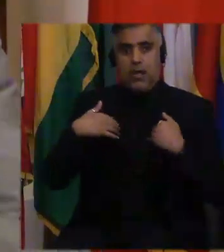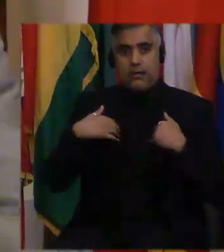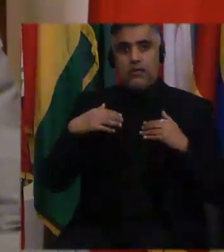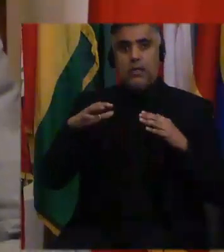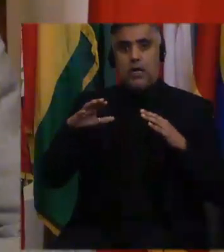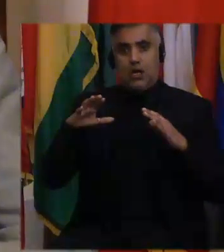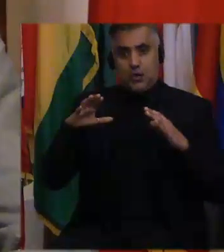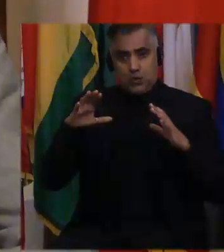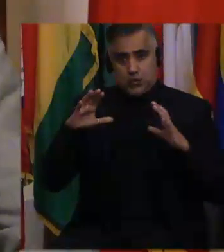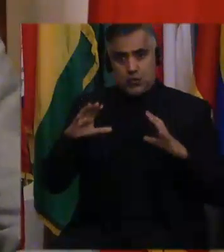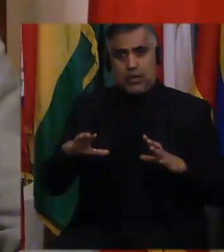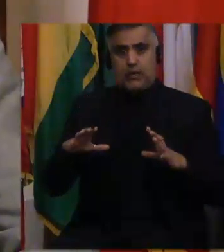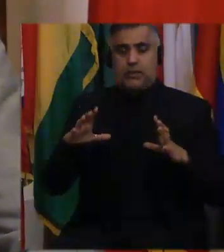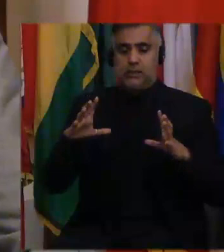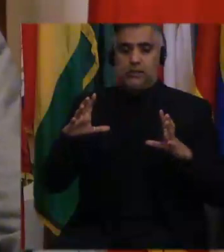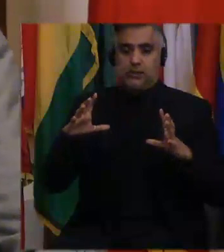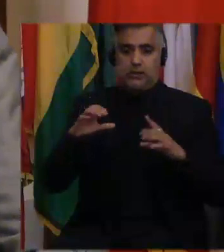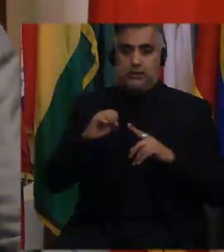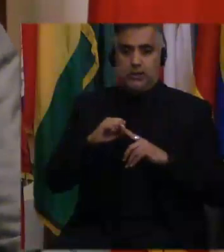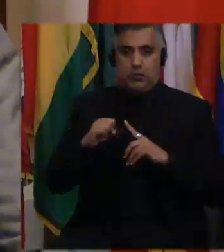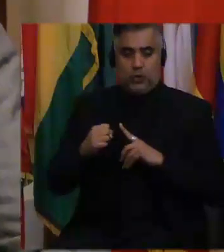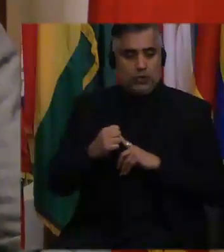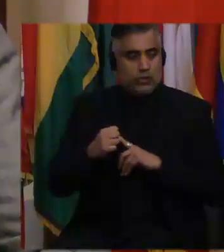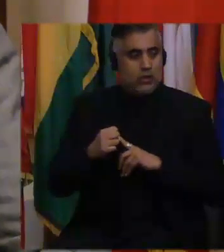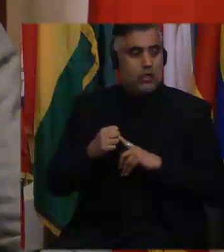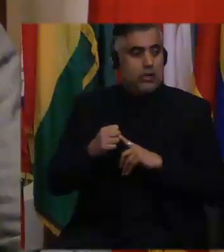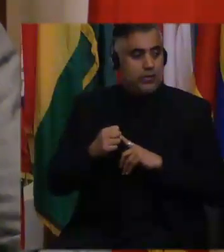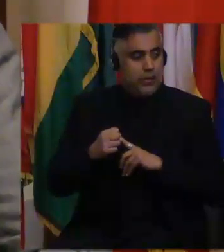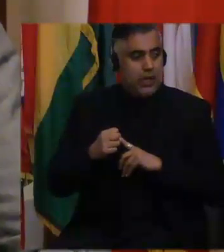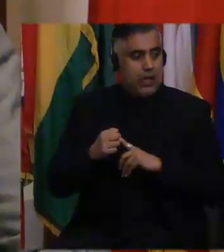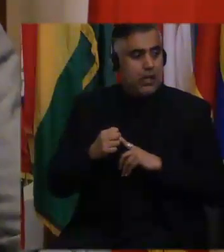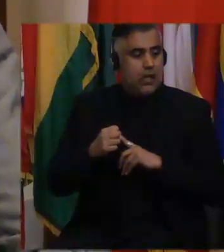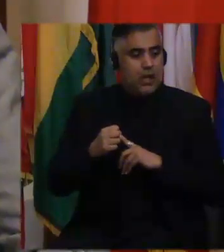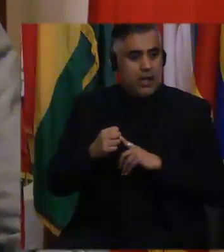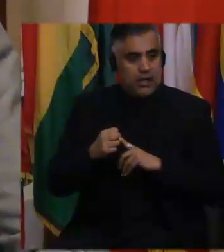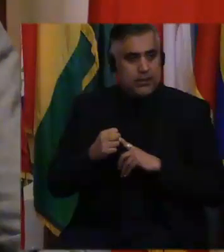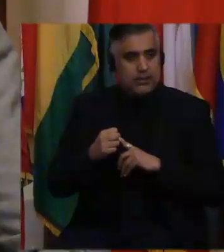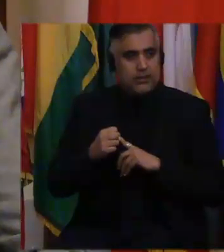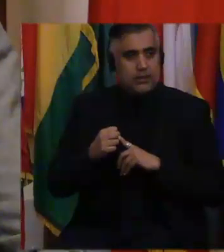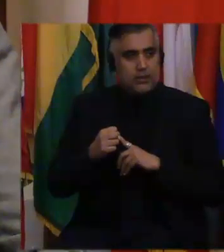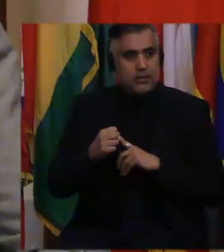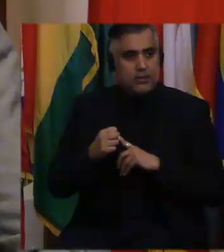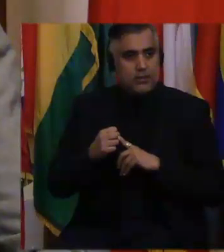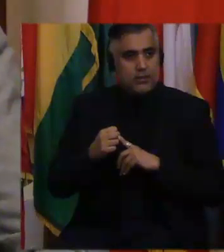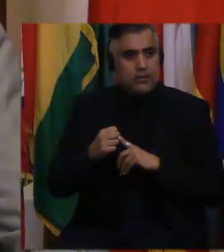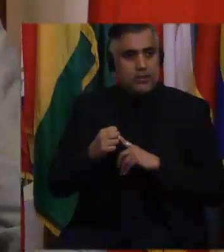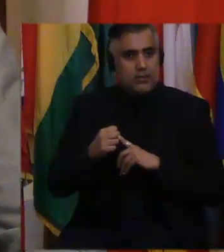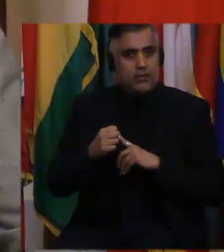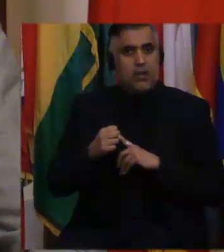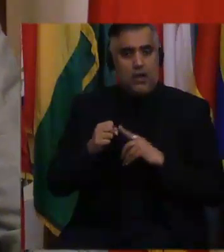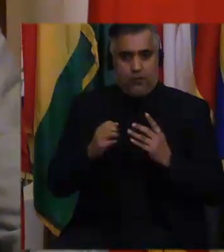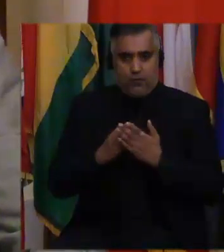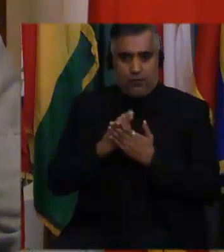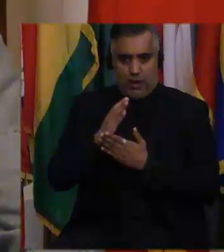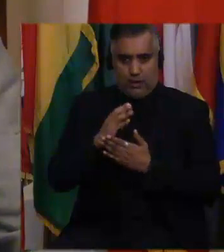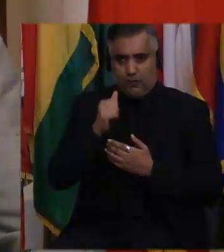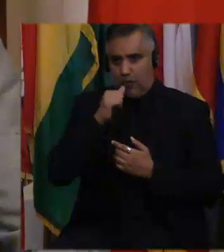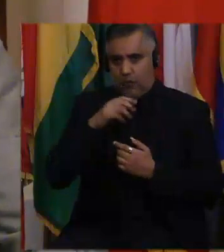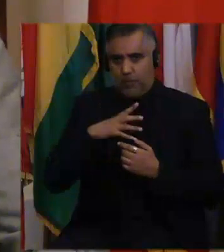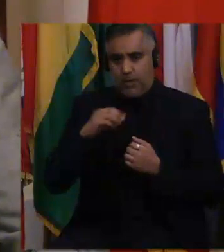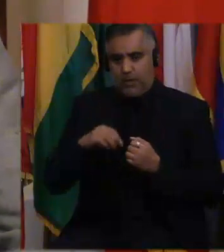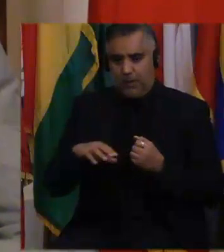que representan un conjunto de violaciones de derechos de las mujeres en la región. Y bueno, y algunos de los